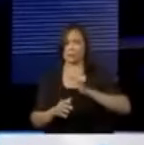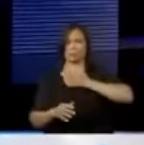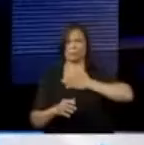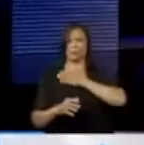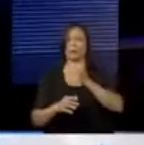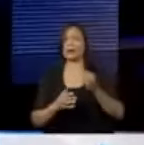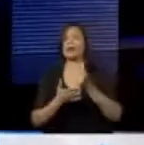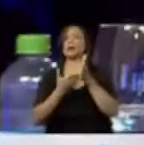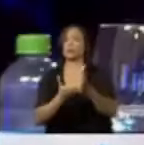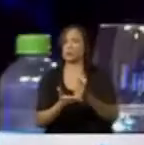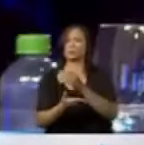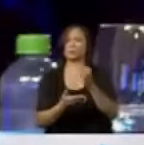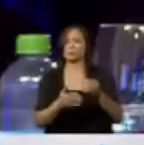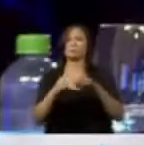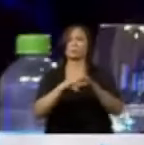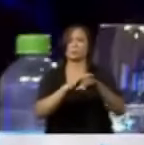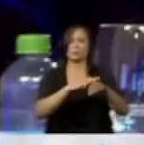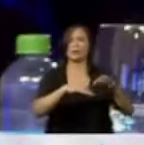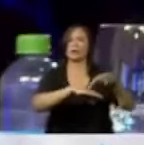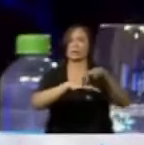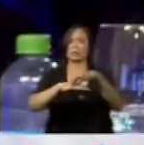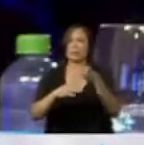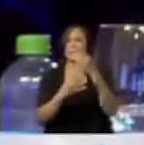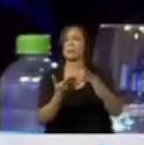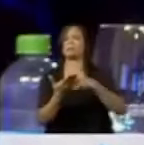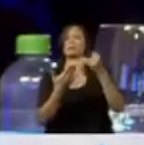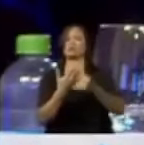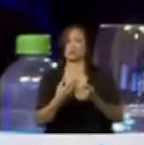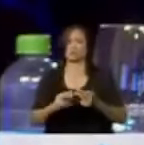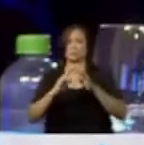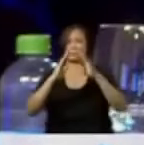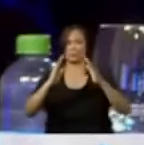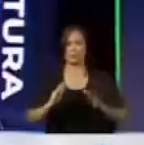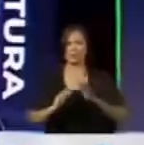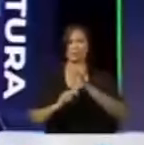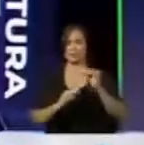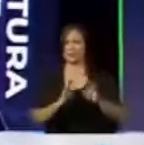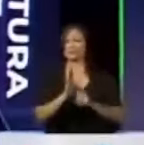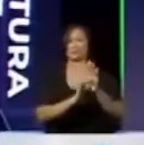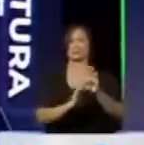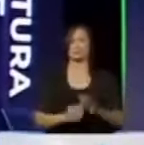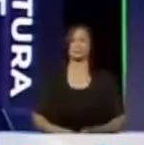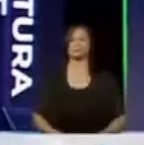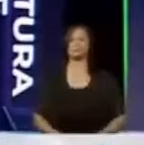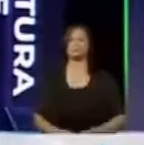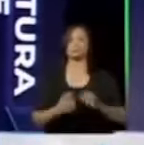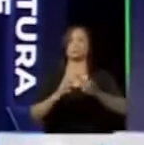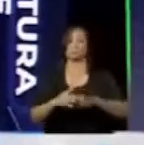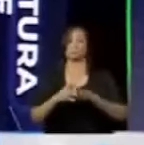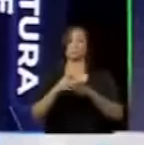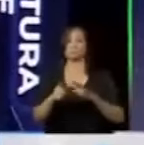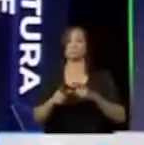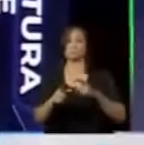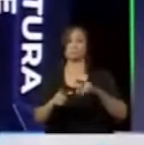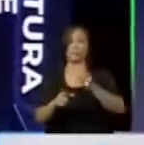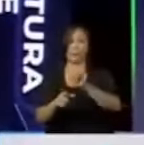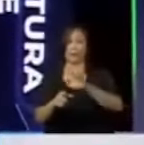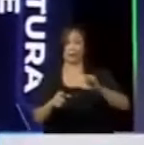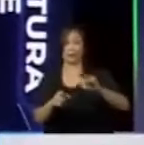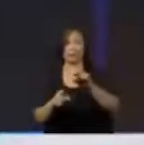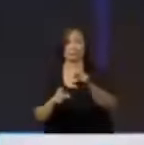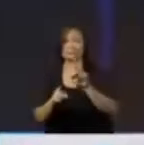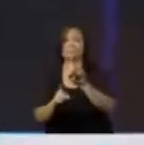propiedad y facilitando también el acceso a la tierra para proyectos de vivienda y desarrollo? Arrancamos con el candidato Abel